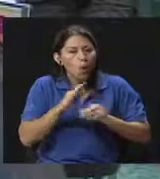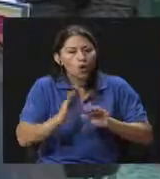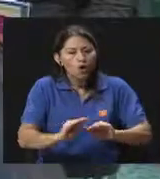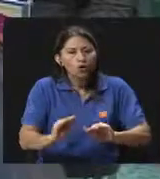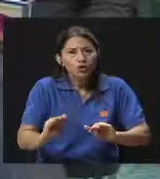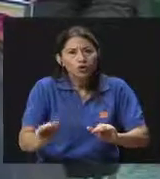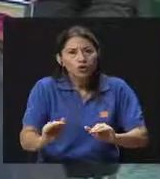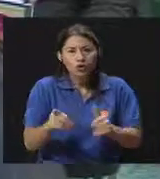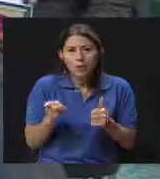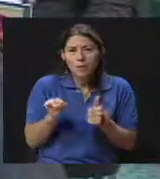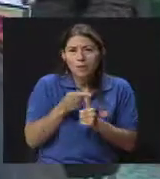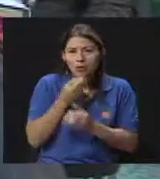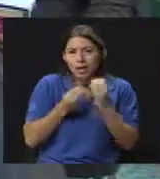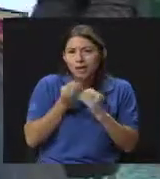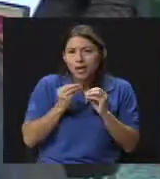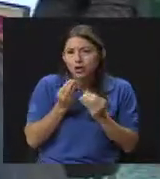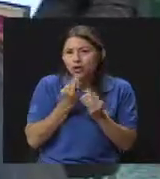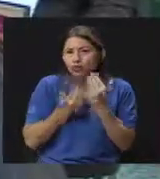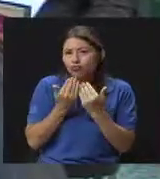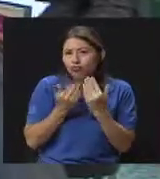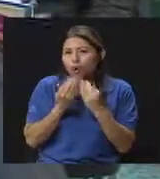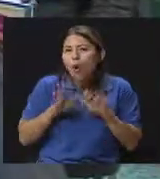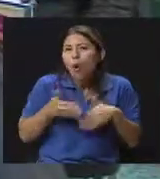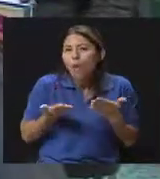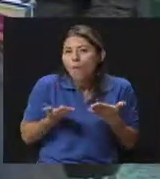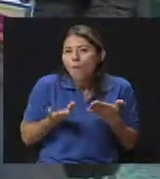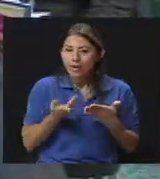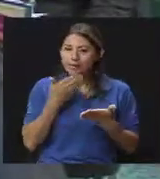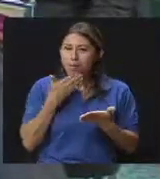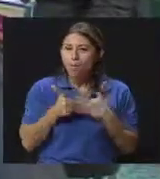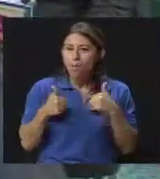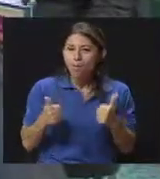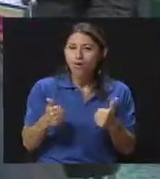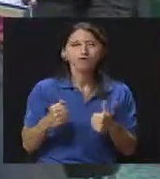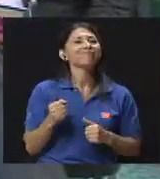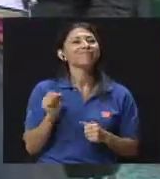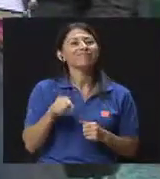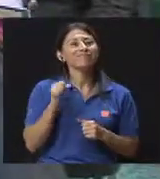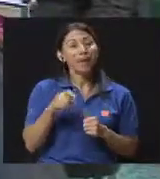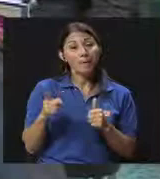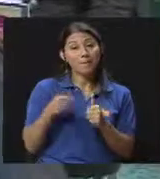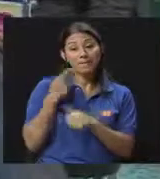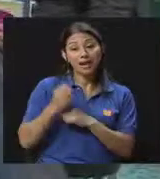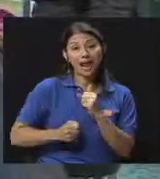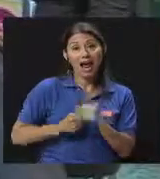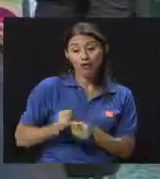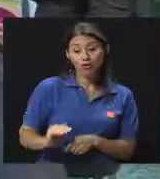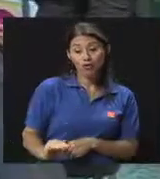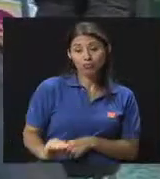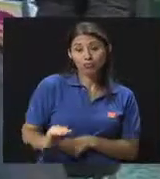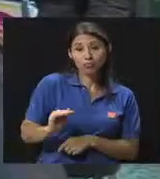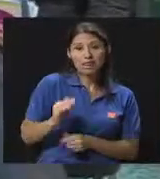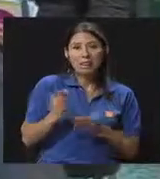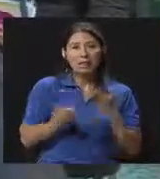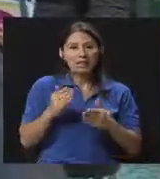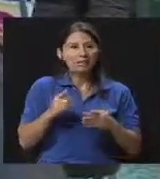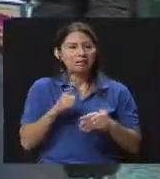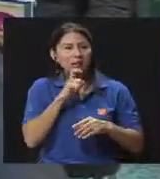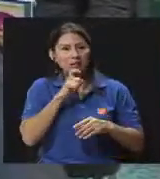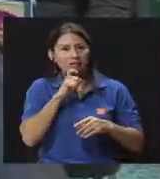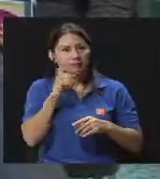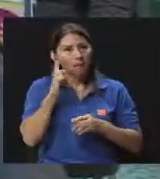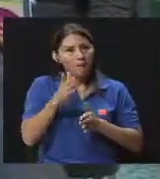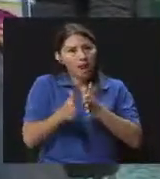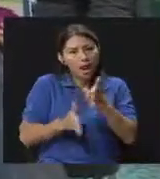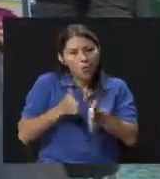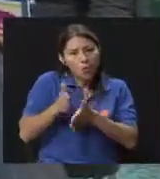muy nutritivos? Claro, ese primer año de vida pues puede llegar a ser un poco complicado para el cuidado de nuestros